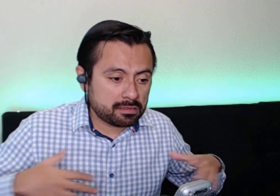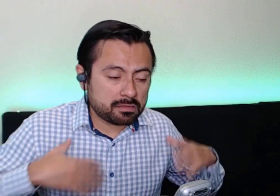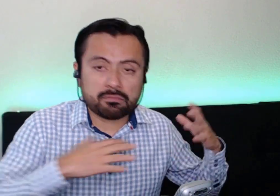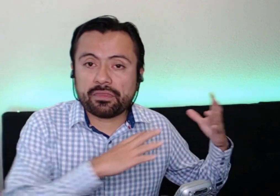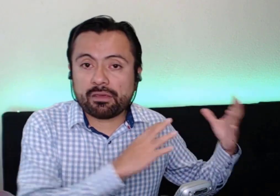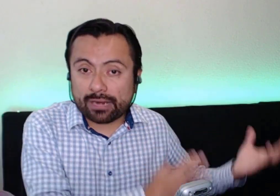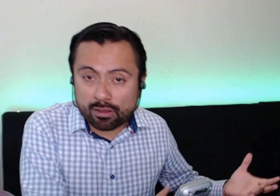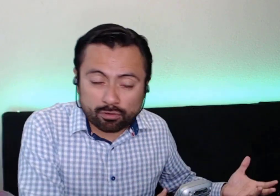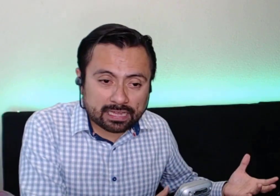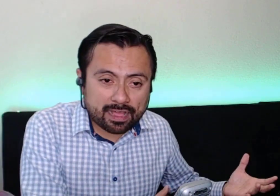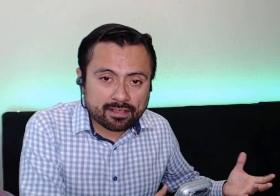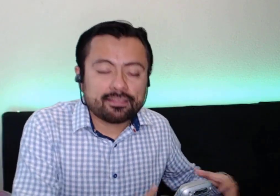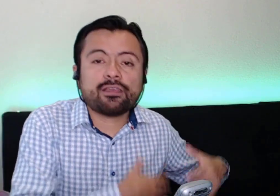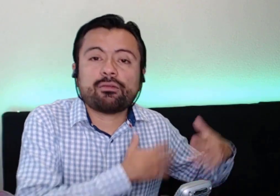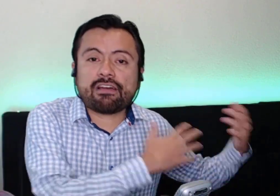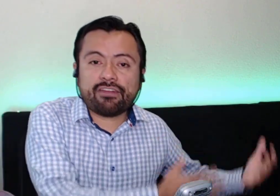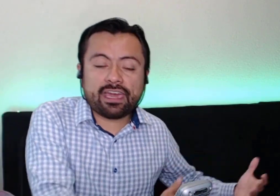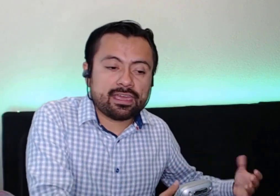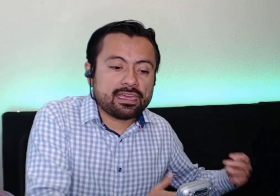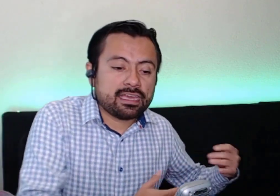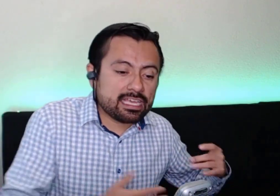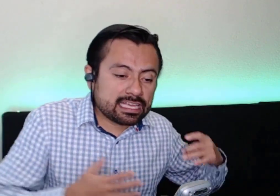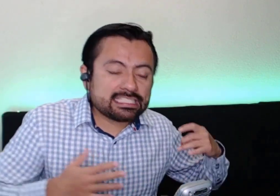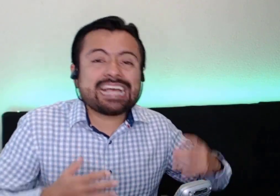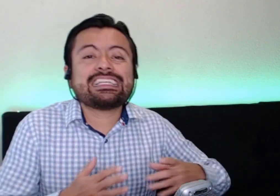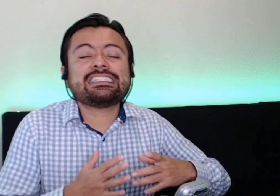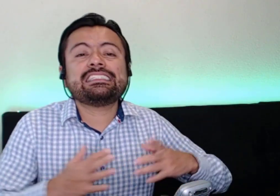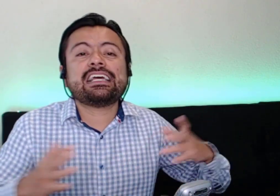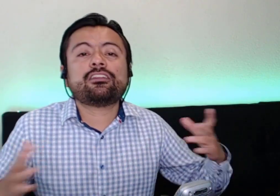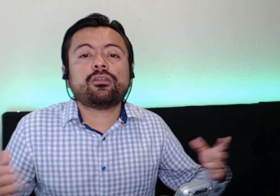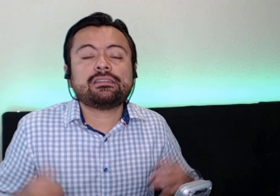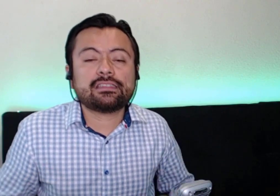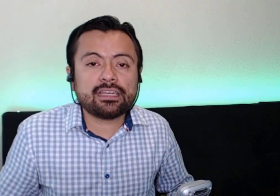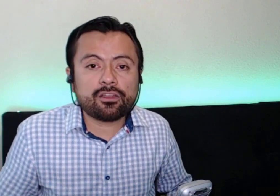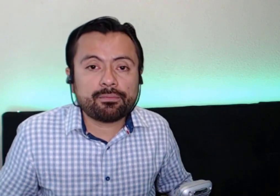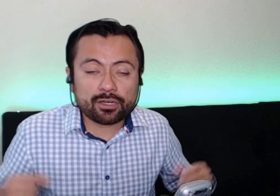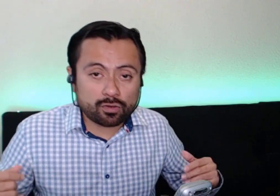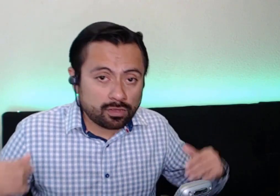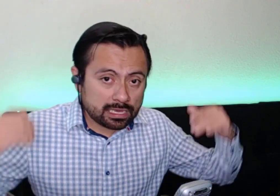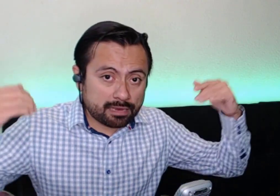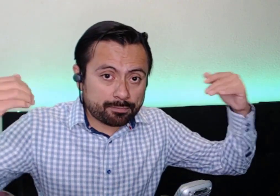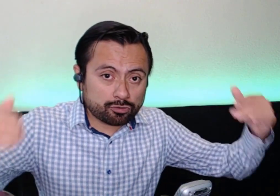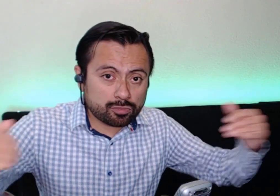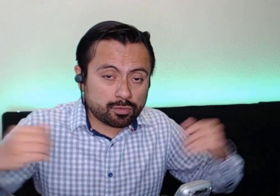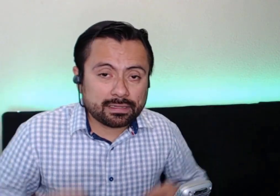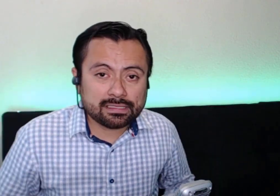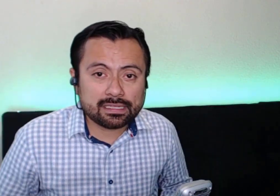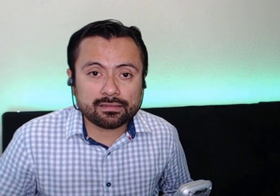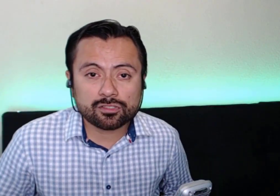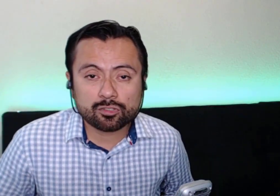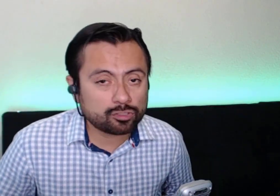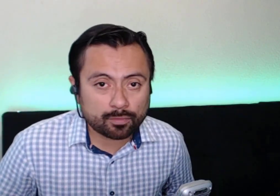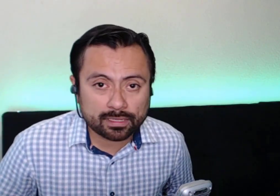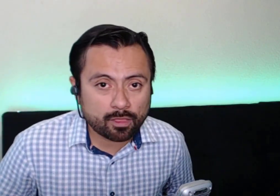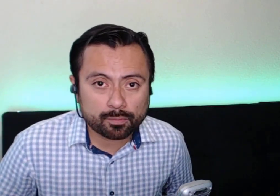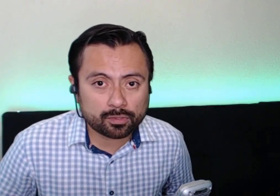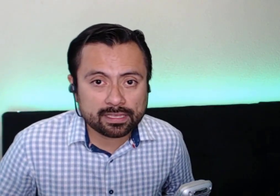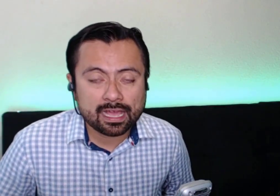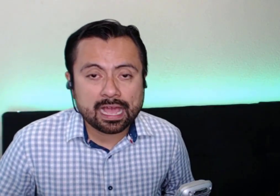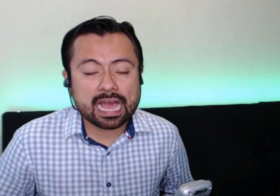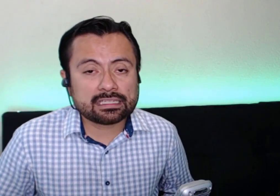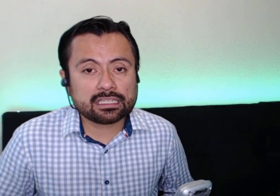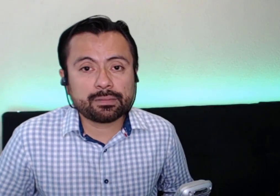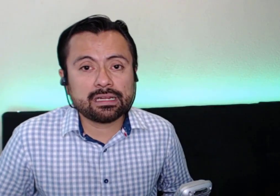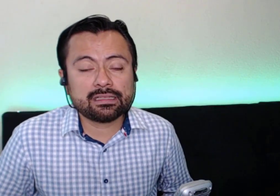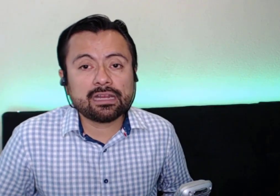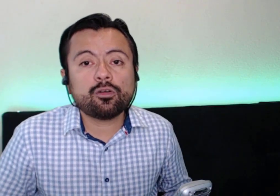broma de buena onda de buena fe y quizás así sea en todo el sexenio pero el próximo presidente si no está obligado por